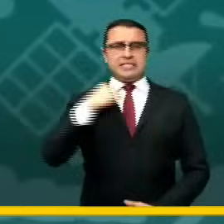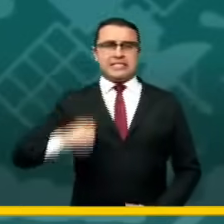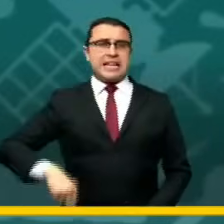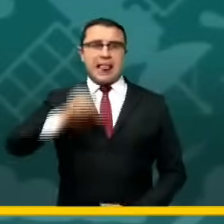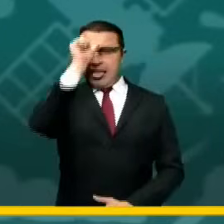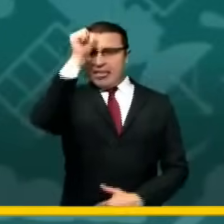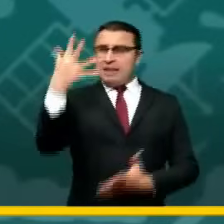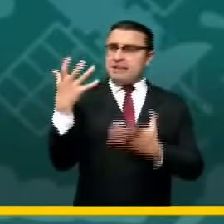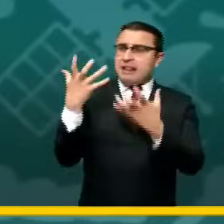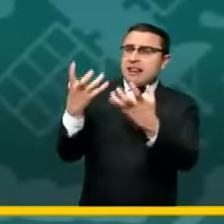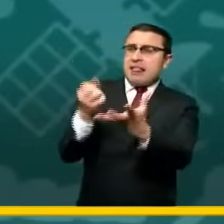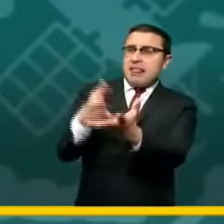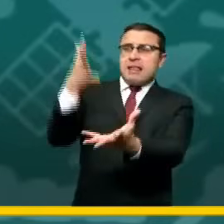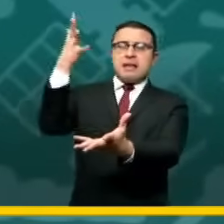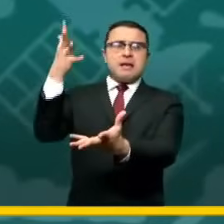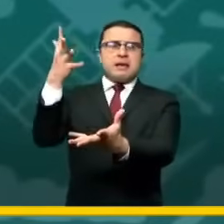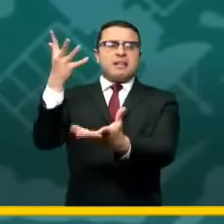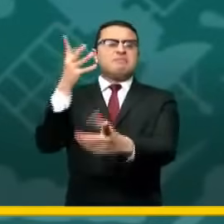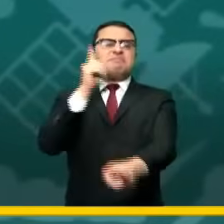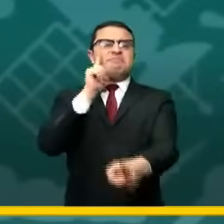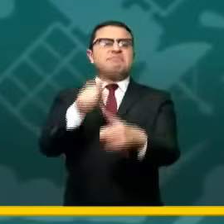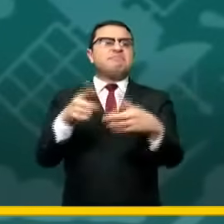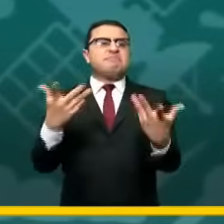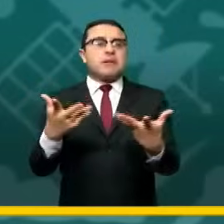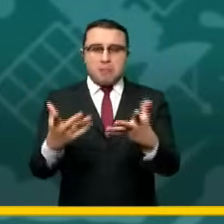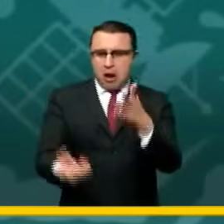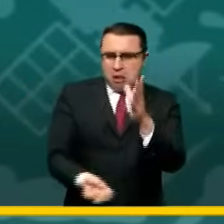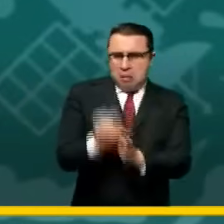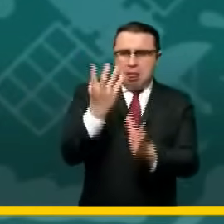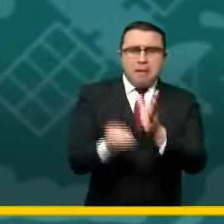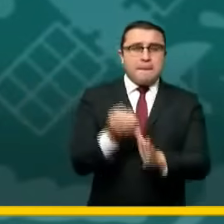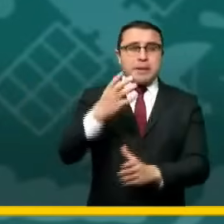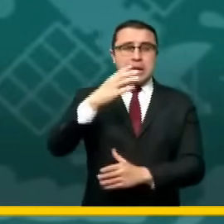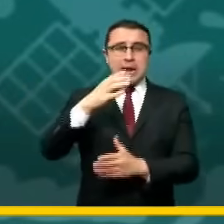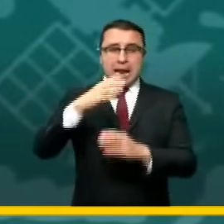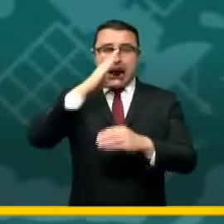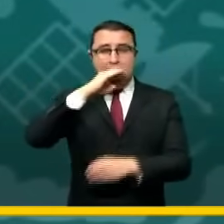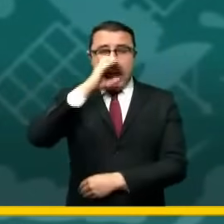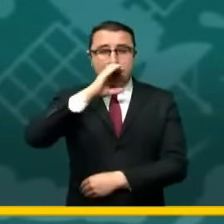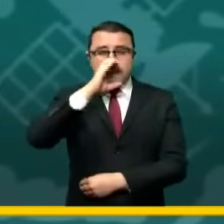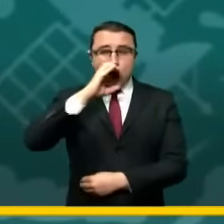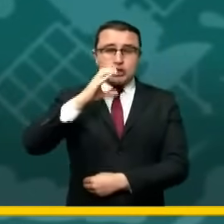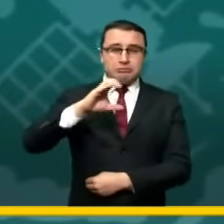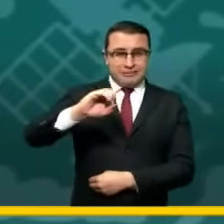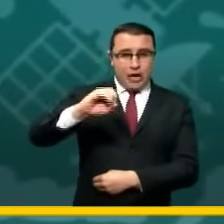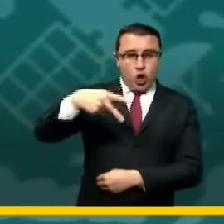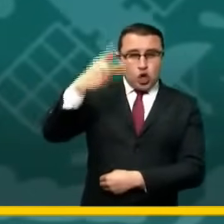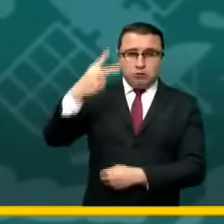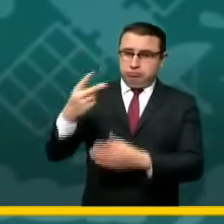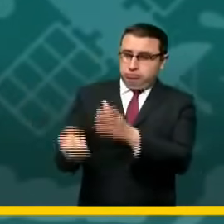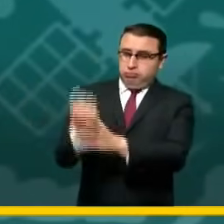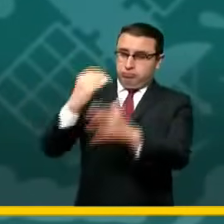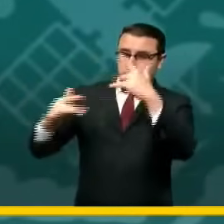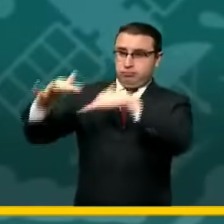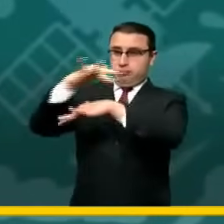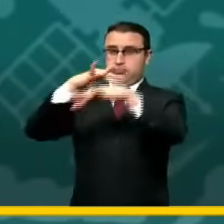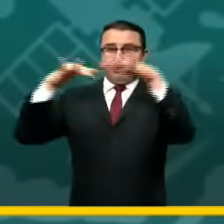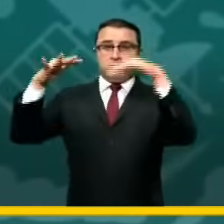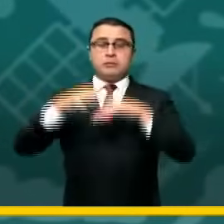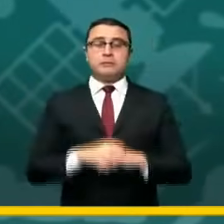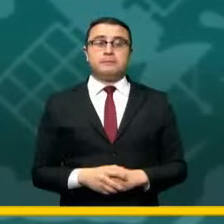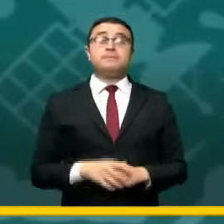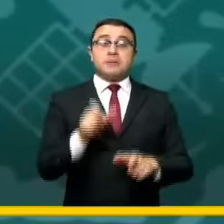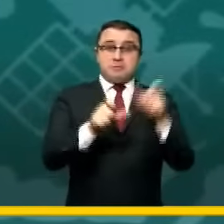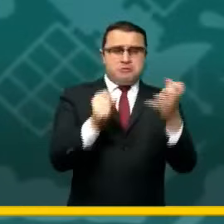India se basan en el consumo pleno de carbono. El consumo de la parte de la humanidad más rica del planeta,